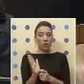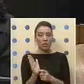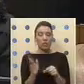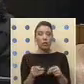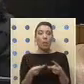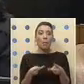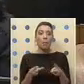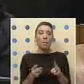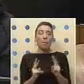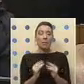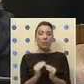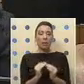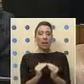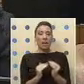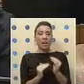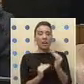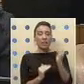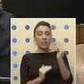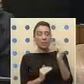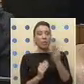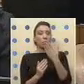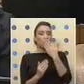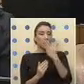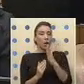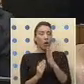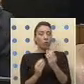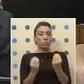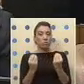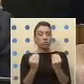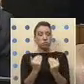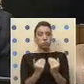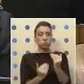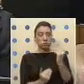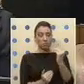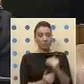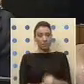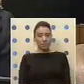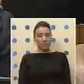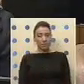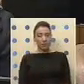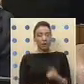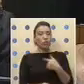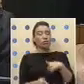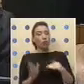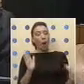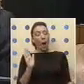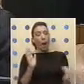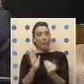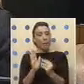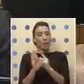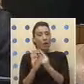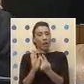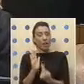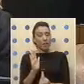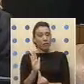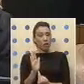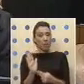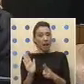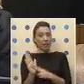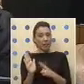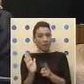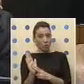permite entonces un crecimiento mucho más dinámico y sostenido. Frente a esto, apoyaremos la reforma al sistema